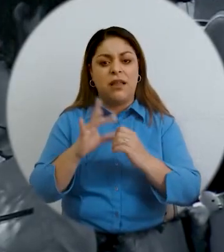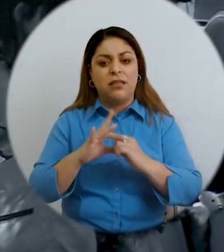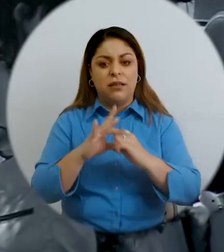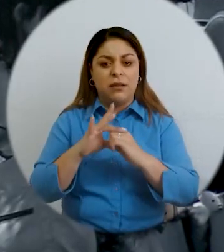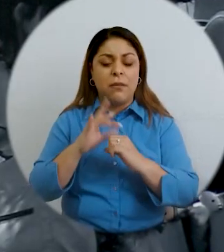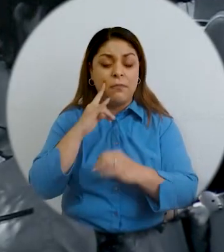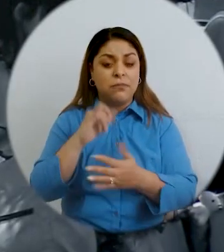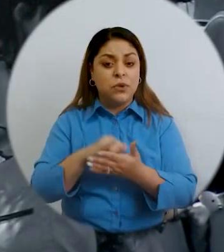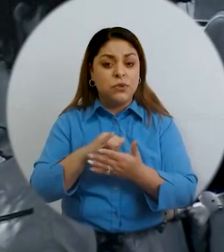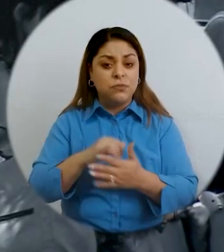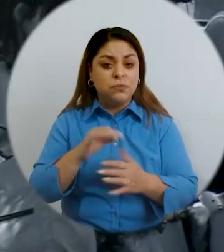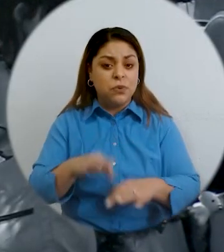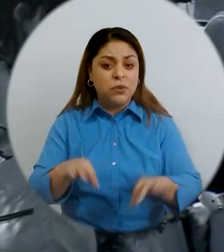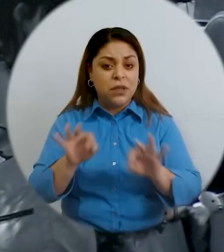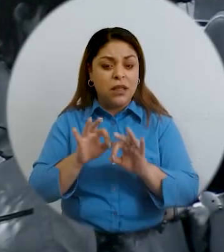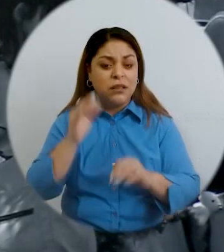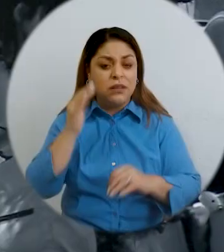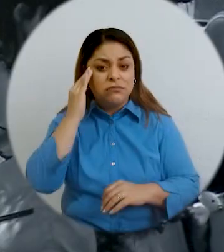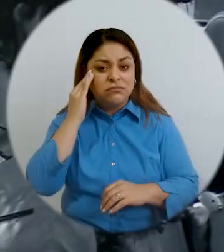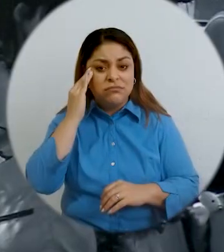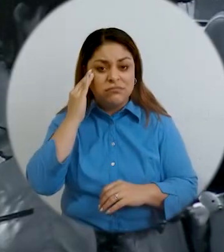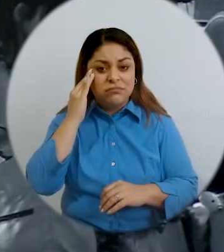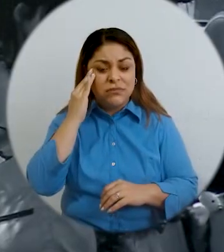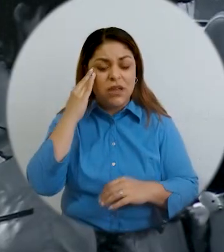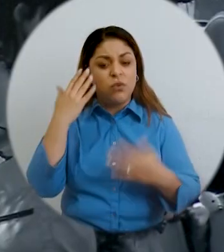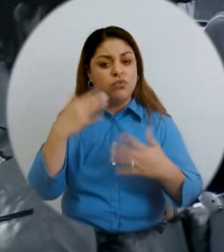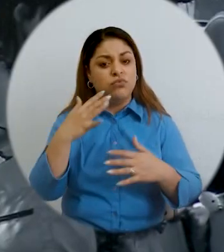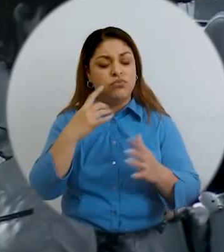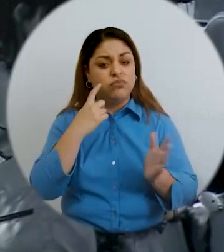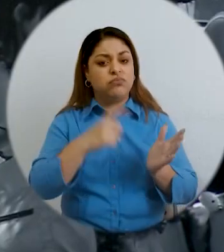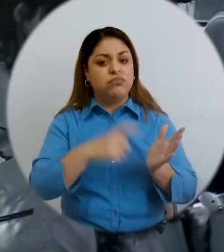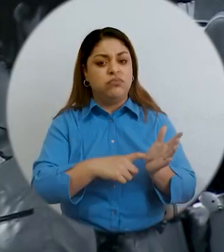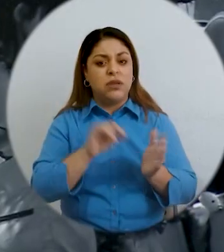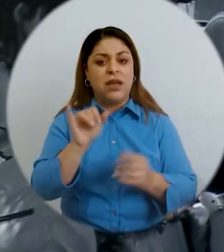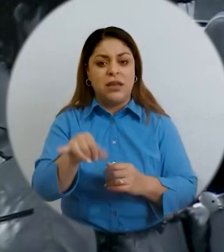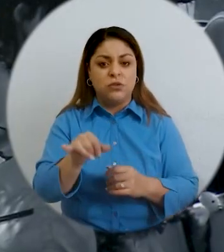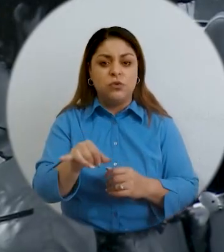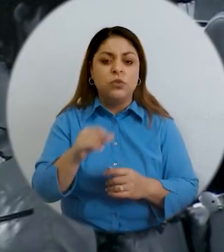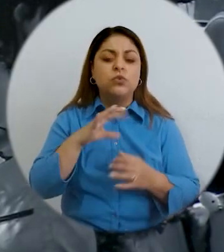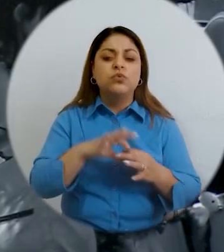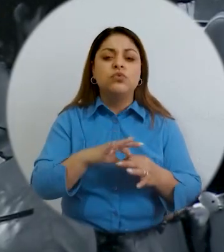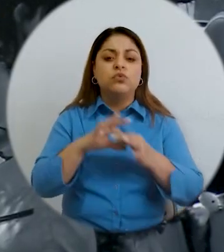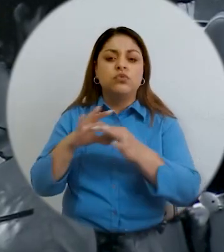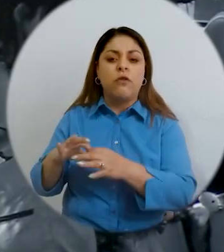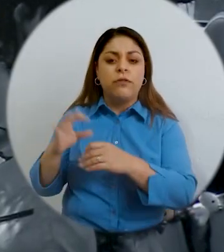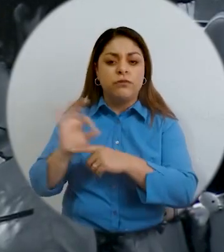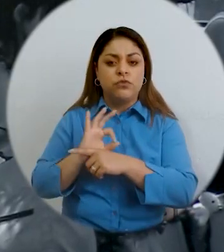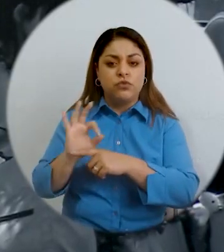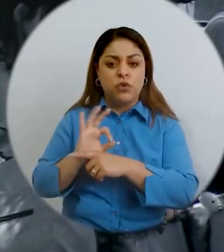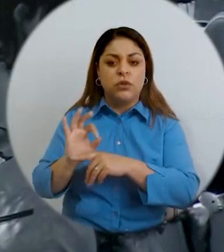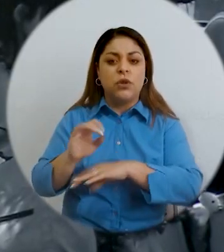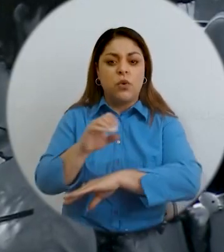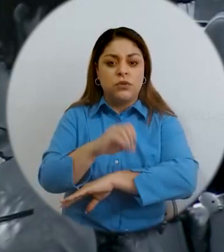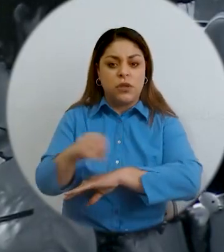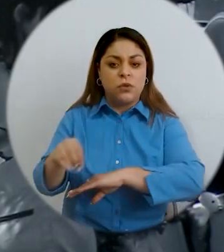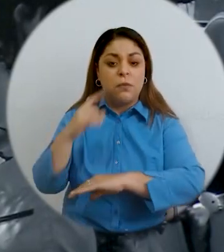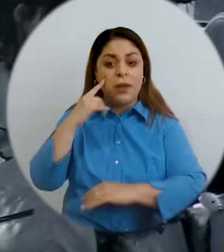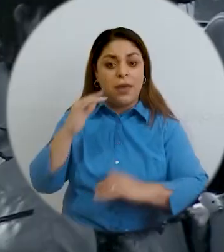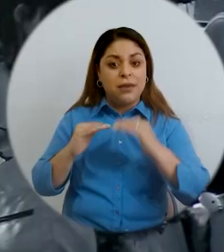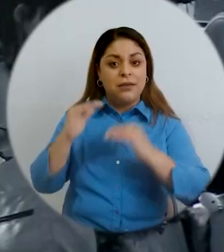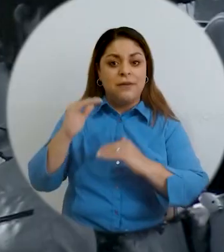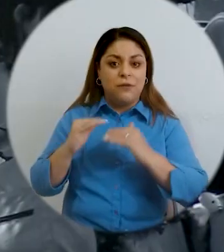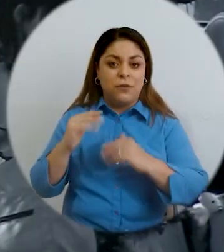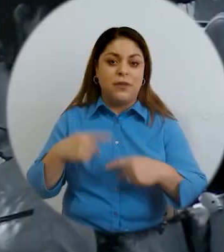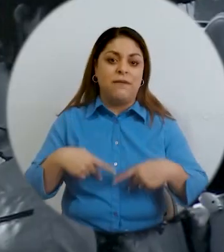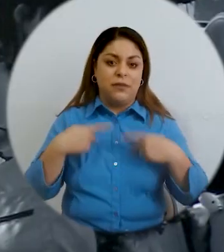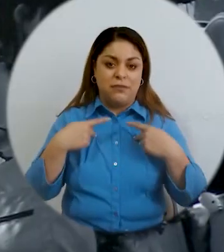una conciencia que es muy importante destacar en este momento con relación a la función que tiene el océano para el equilibrio